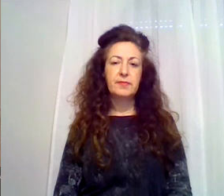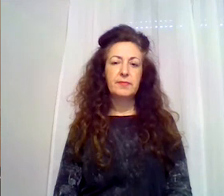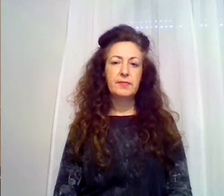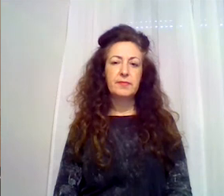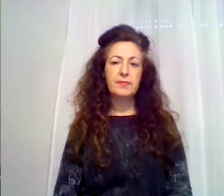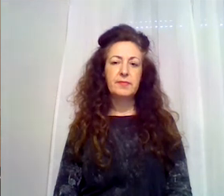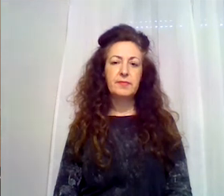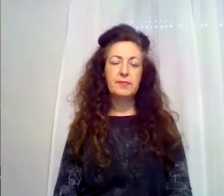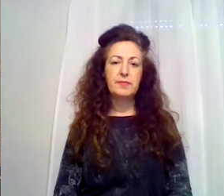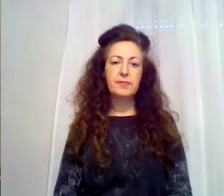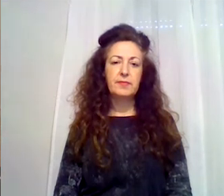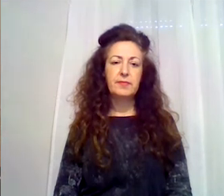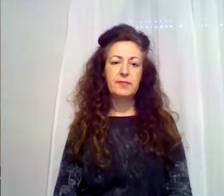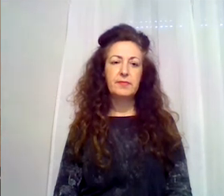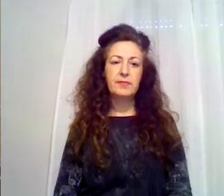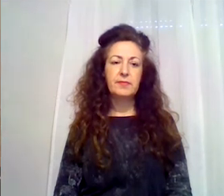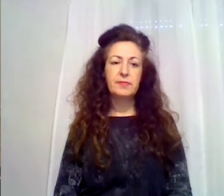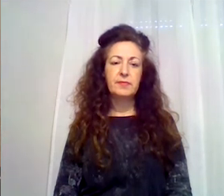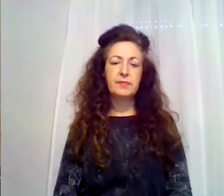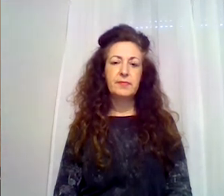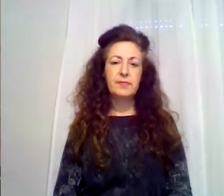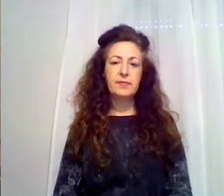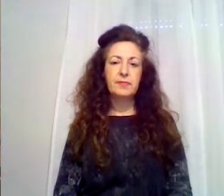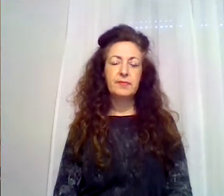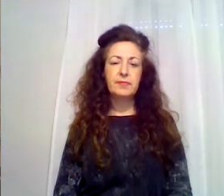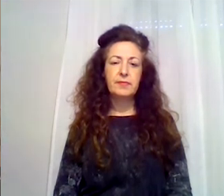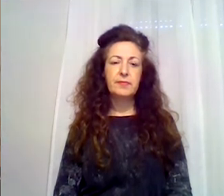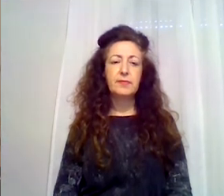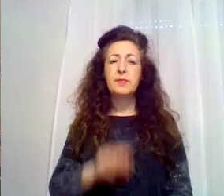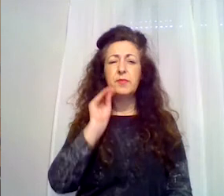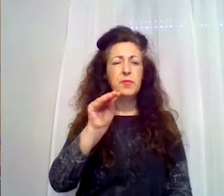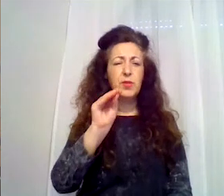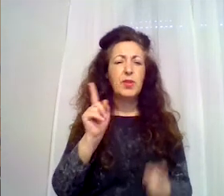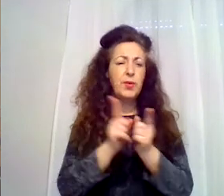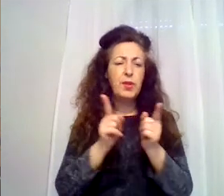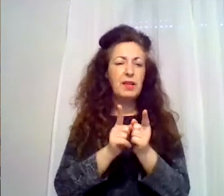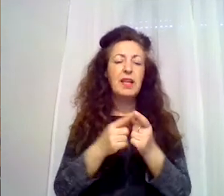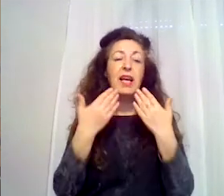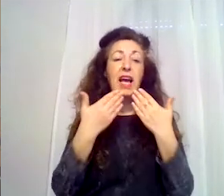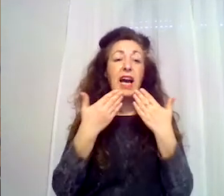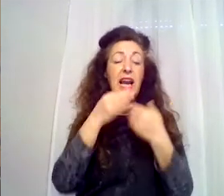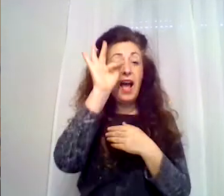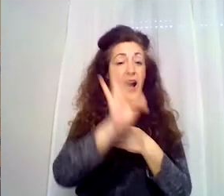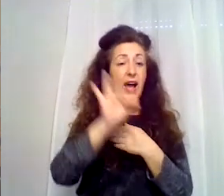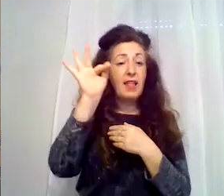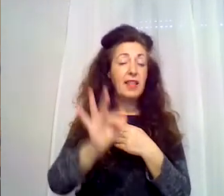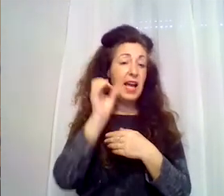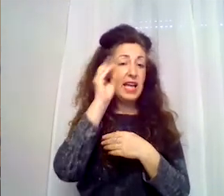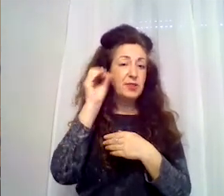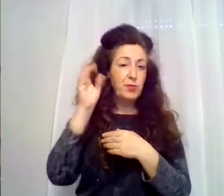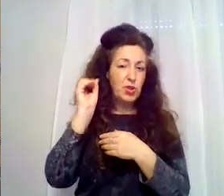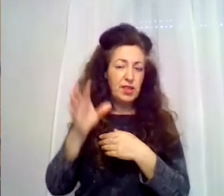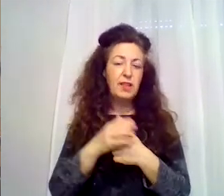¿no? O sea, los historiadores, yo he dicho al principio, yo soy egiptólogo en realidad y mi pasión es la egiptología, el